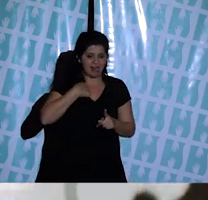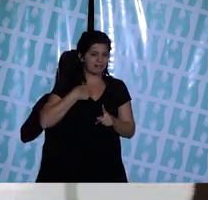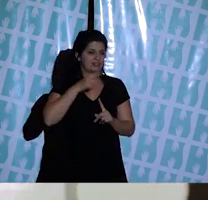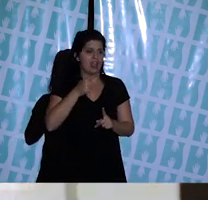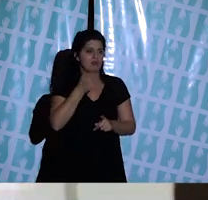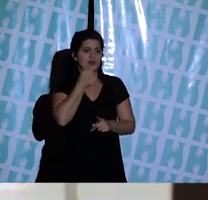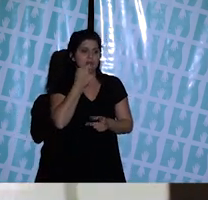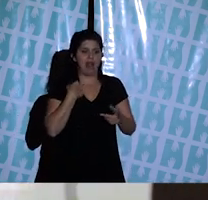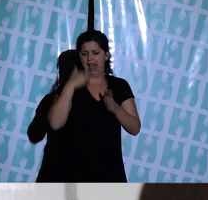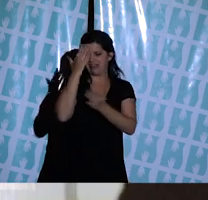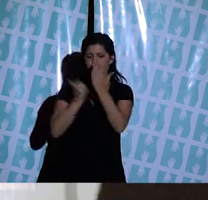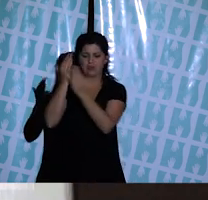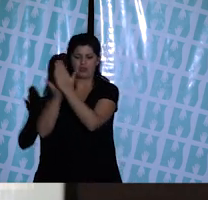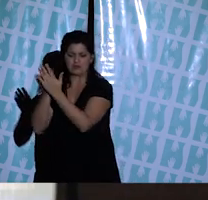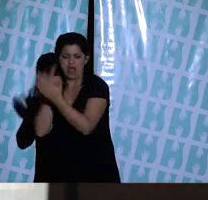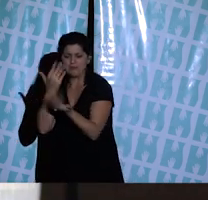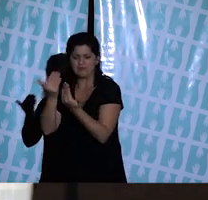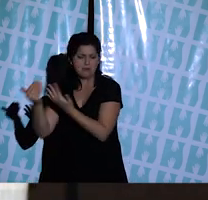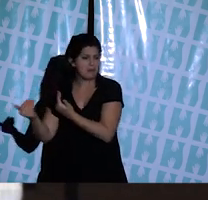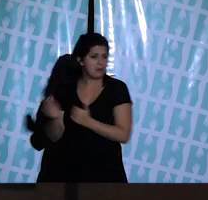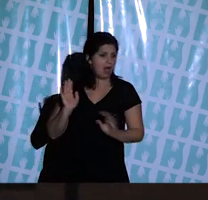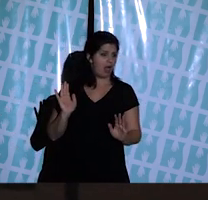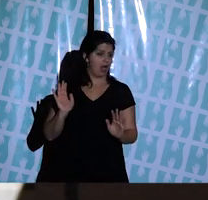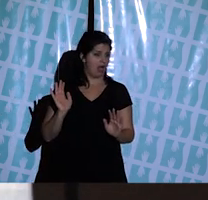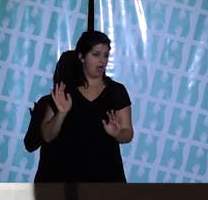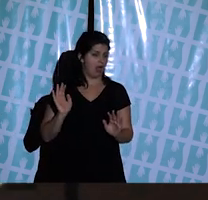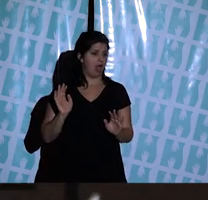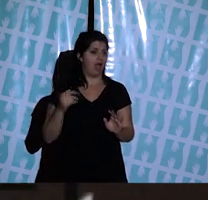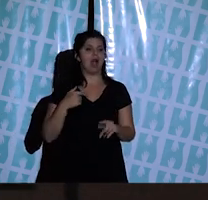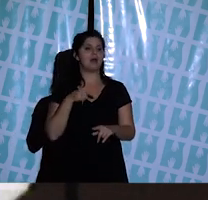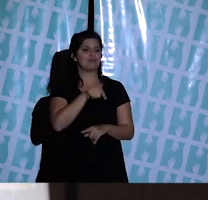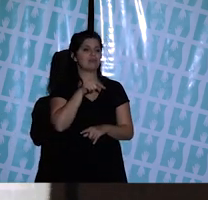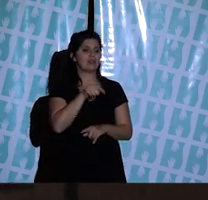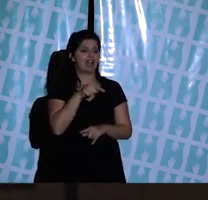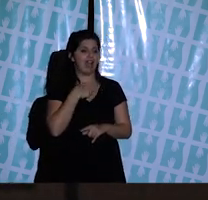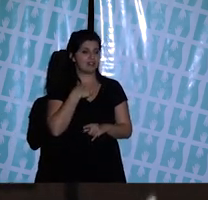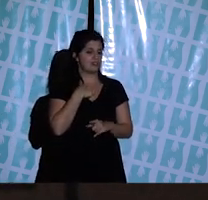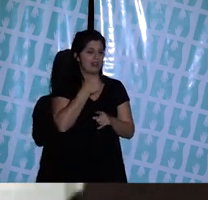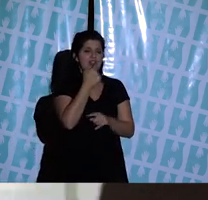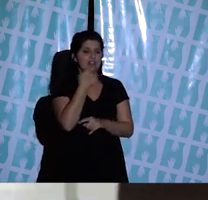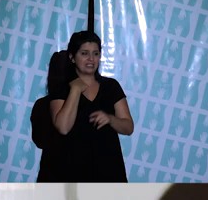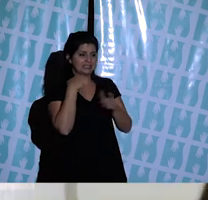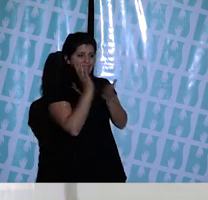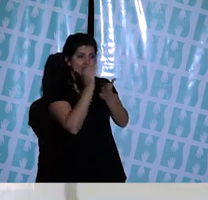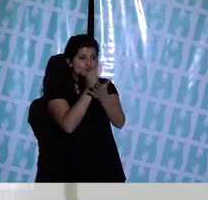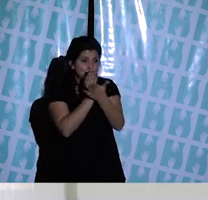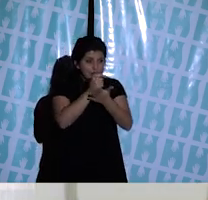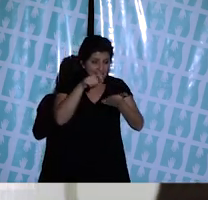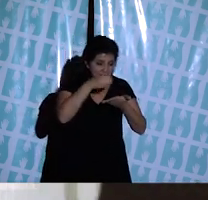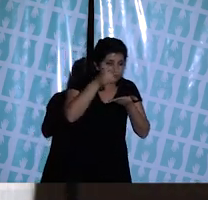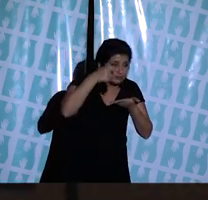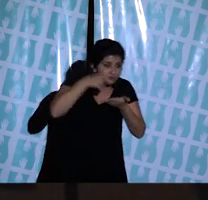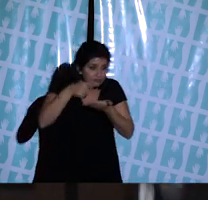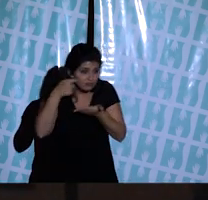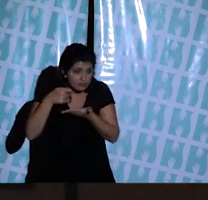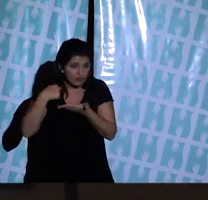la tiza, en vez que el papel, que son las dosificaciones, y después se lo toman toda la noche